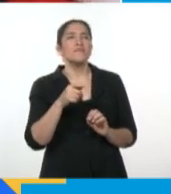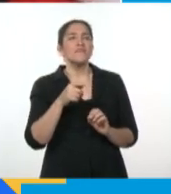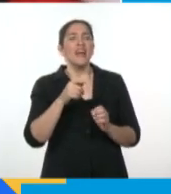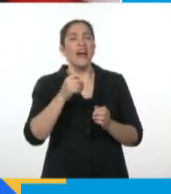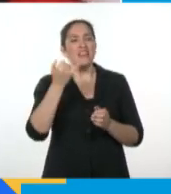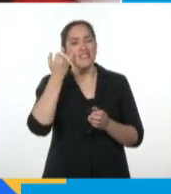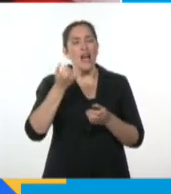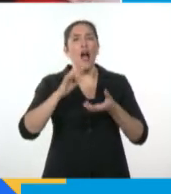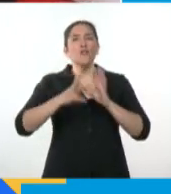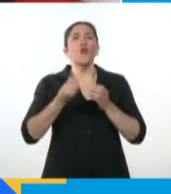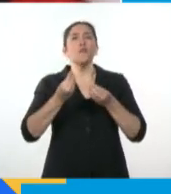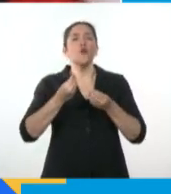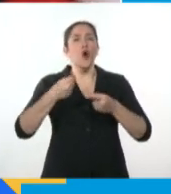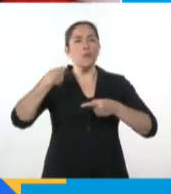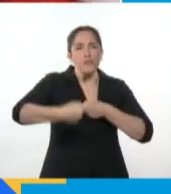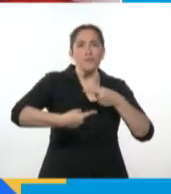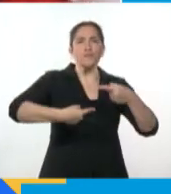de transmisión, ¿no?